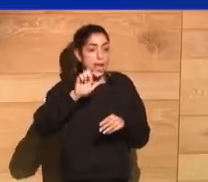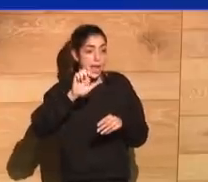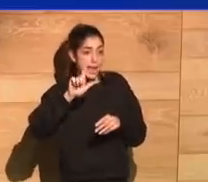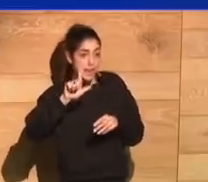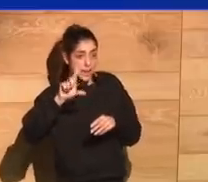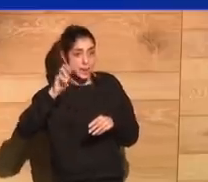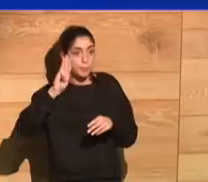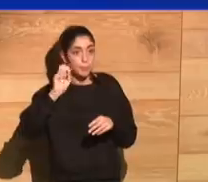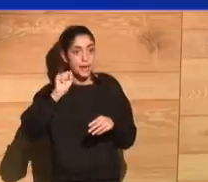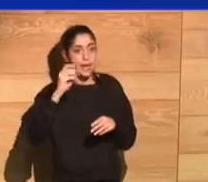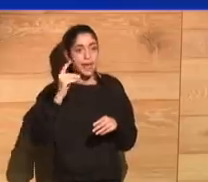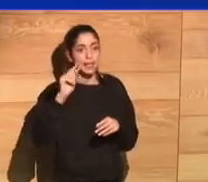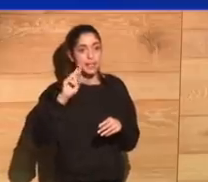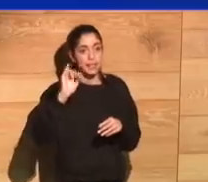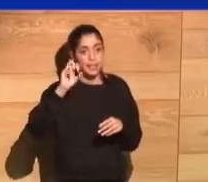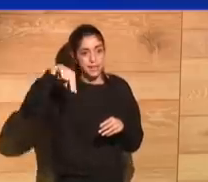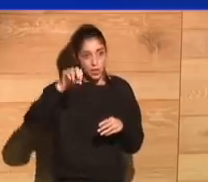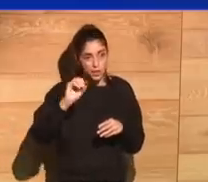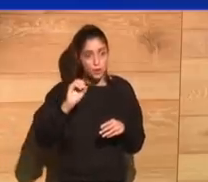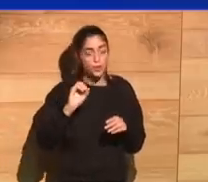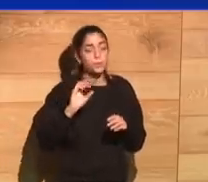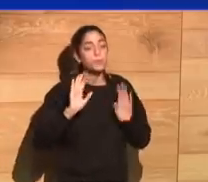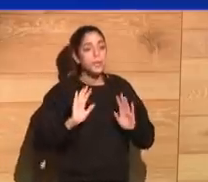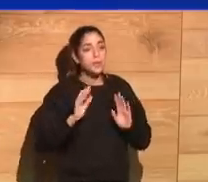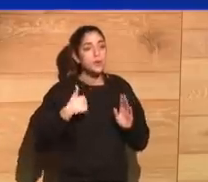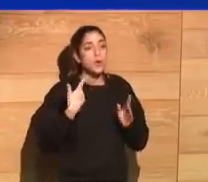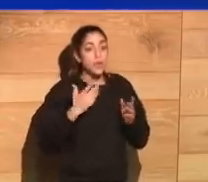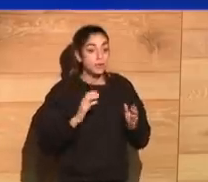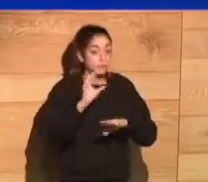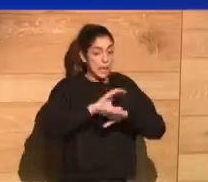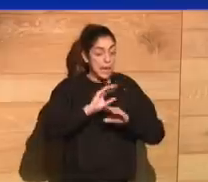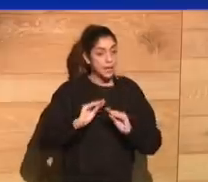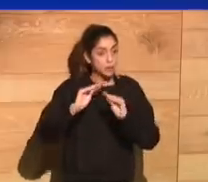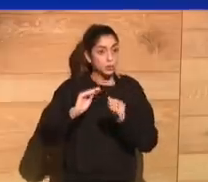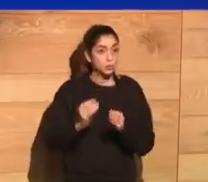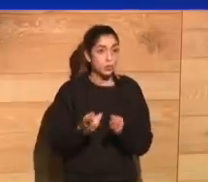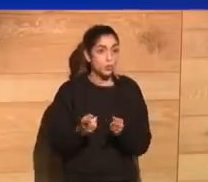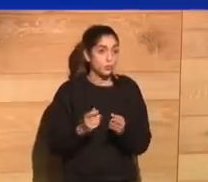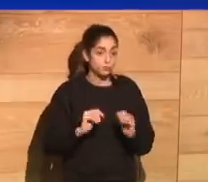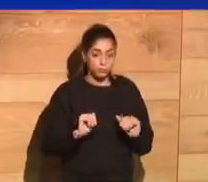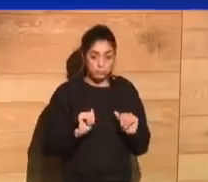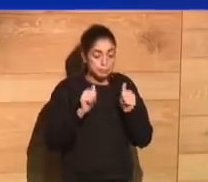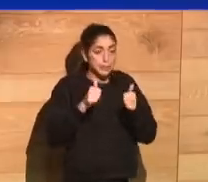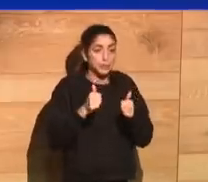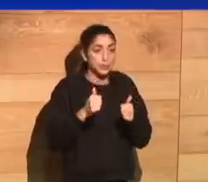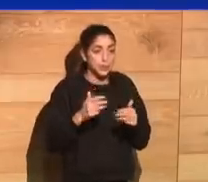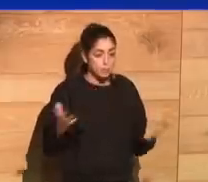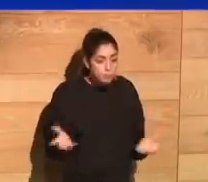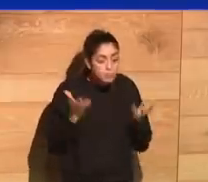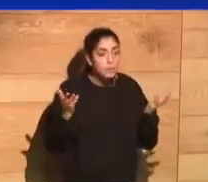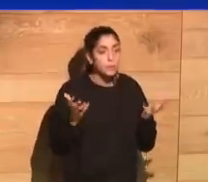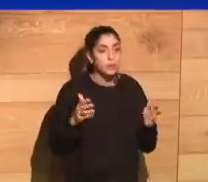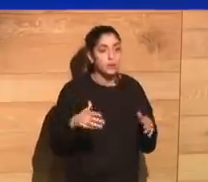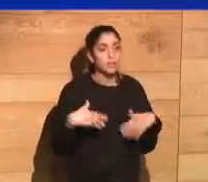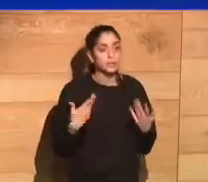boca. Pero claro, aquello relanzó su carrera y lo convirtió nuevamente en la estrella número uno más codiciada. Y